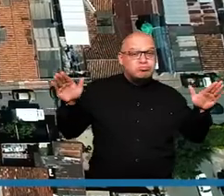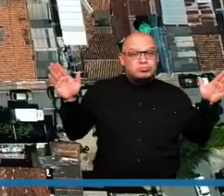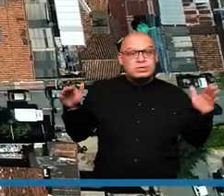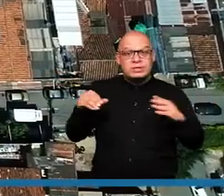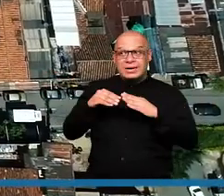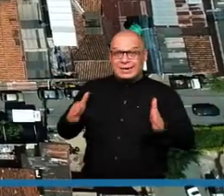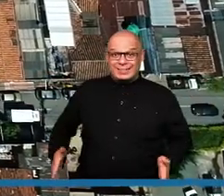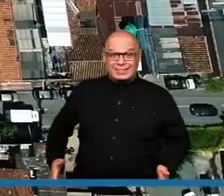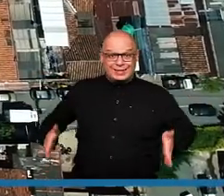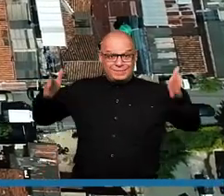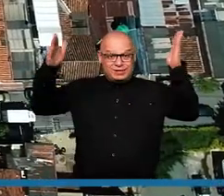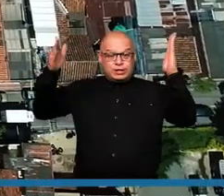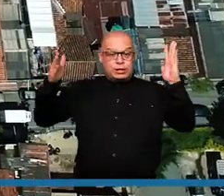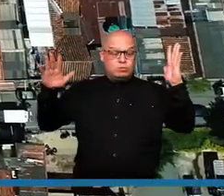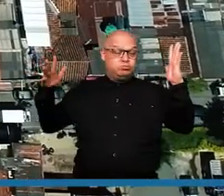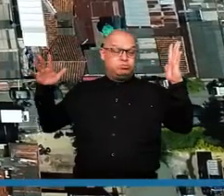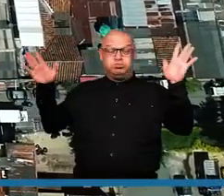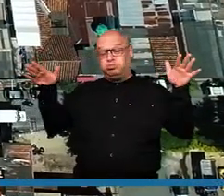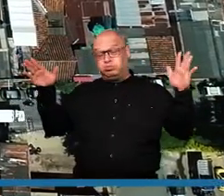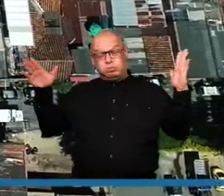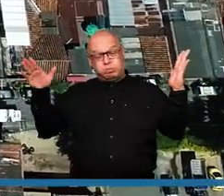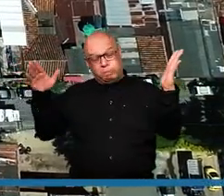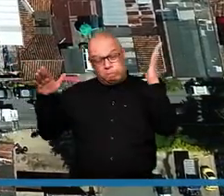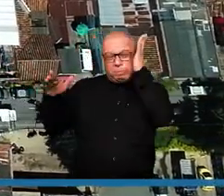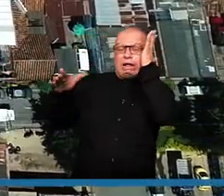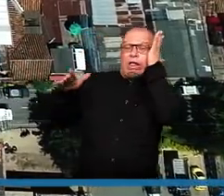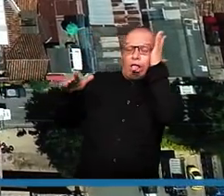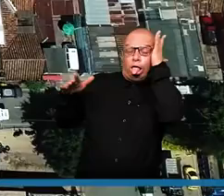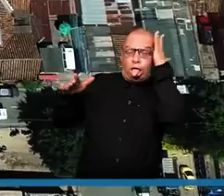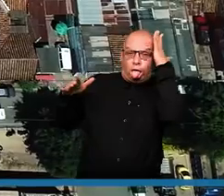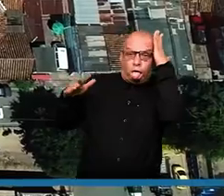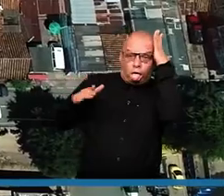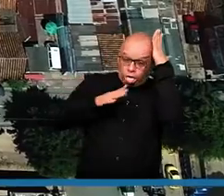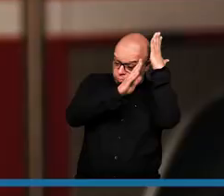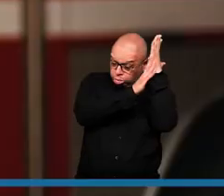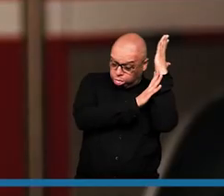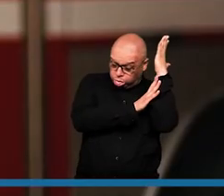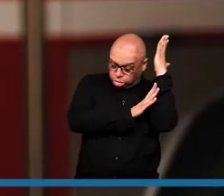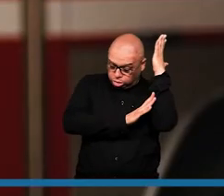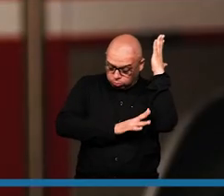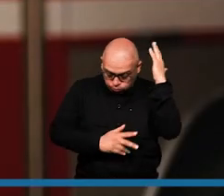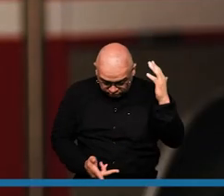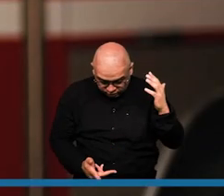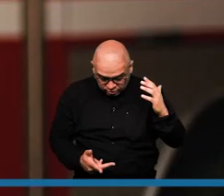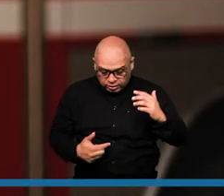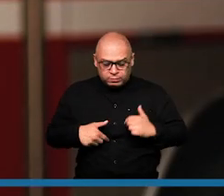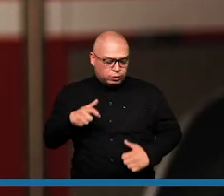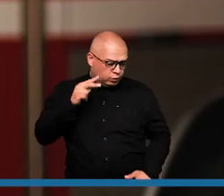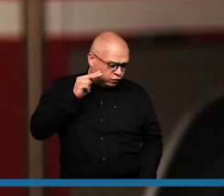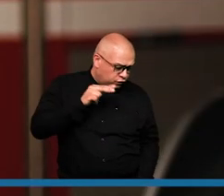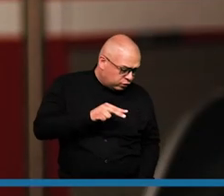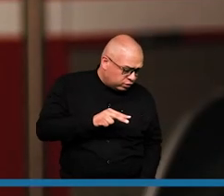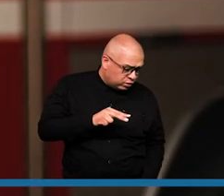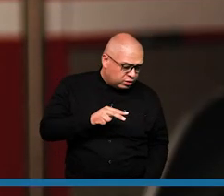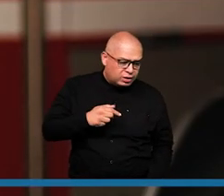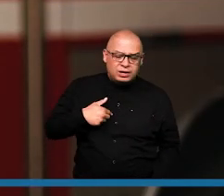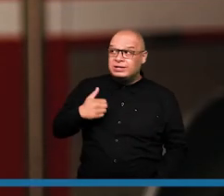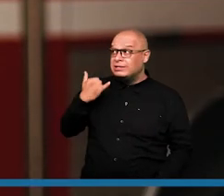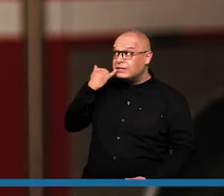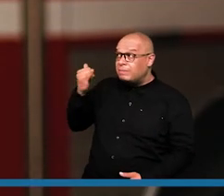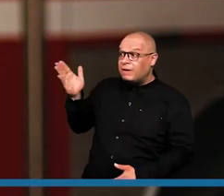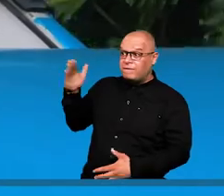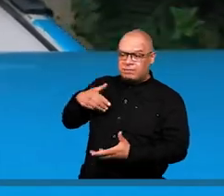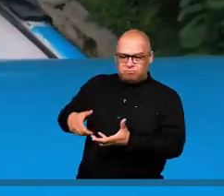uno de los edificios, golpea en un balcón, queda atrapada en un ducto. Las personas llegan, la observan y los bomberos como tal